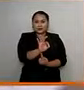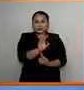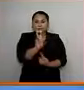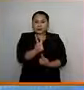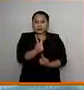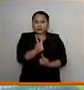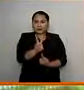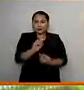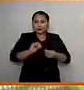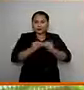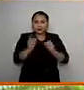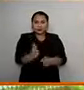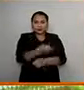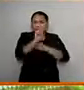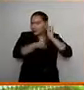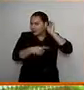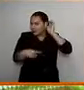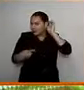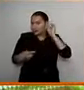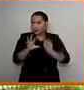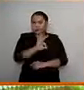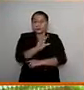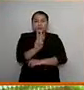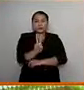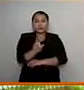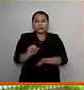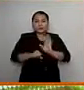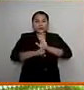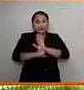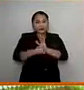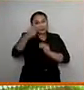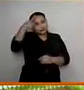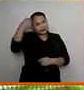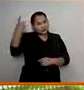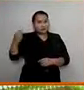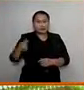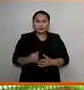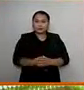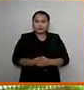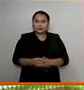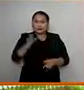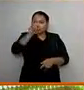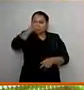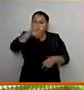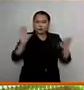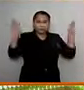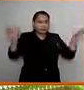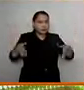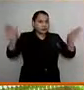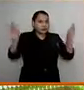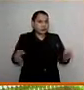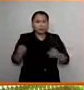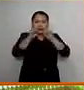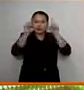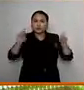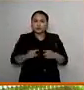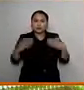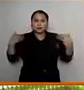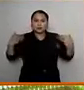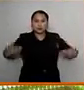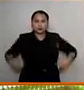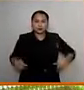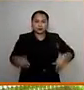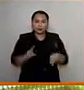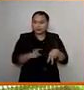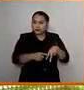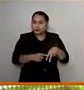2. Número ganador de la diaria es el 92 con su símbolo de sueños águila. En el cuadro del cuerpo representado por la